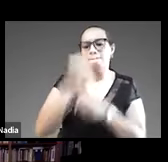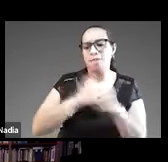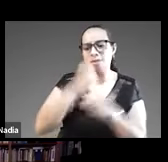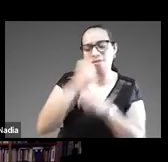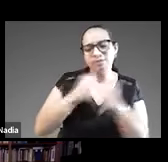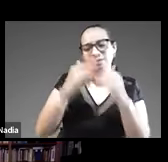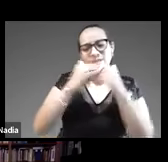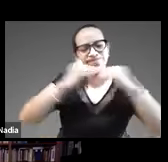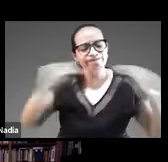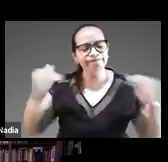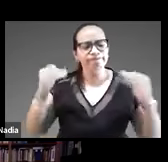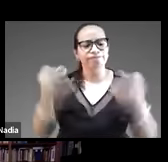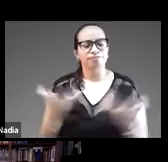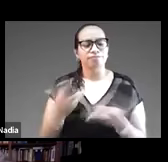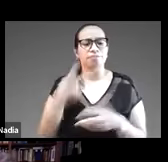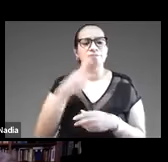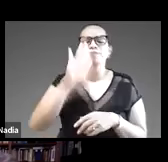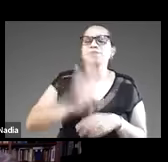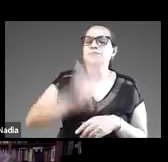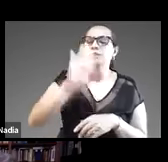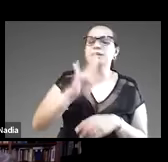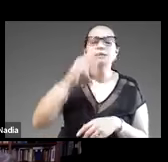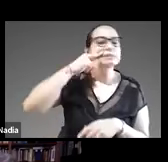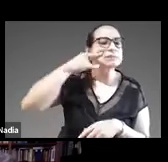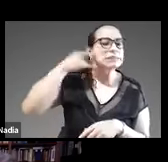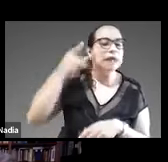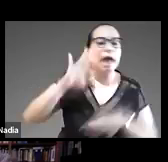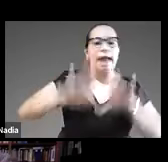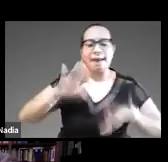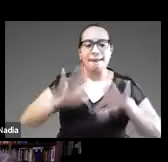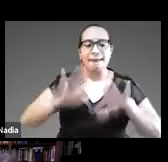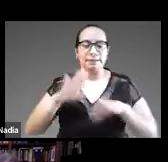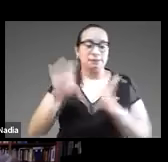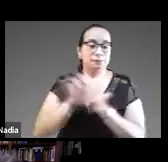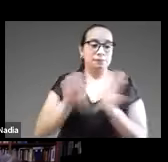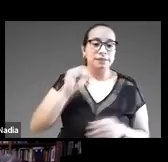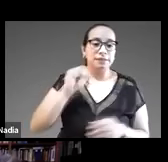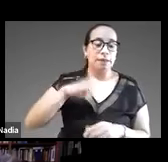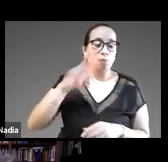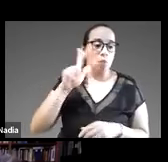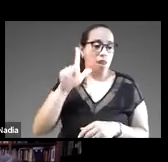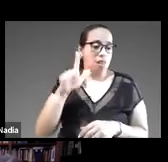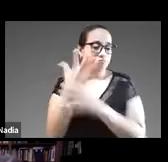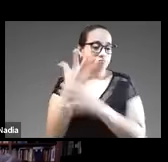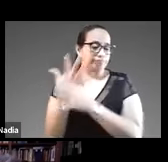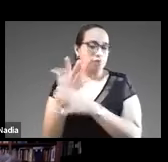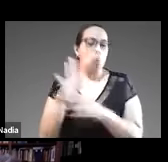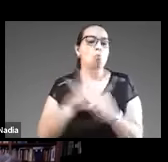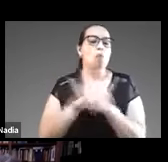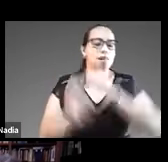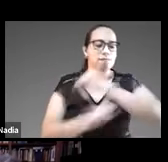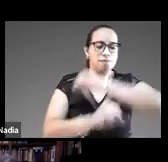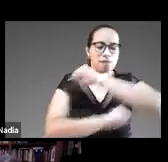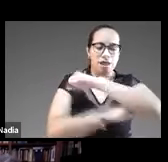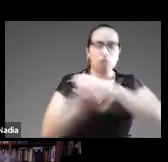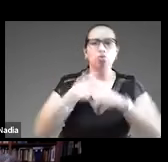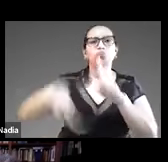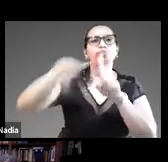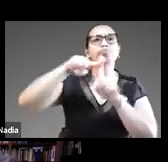democráticas, pero parecieran invisibilizadas. Samuel dijo la de los pilares, yo sumaría